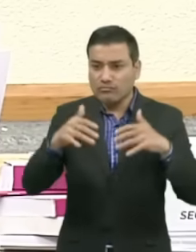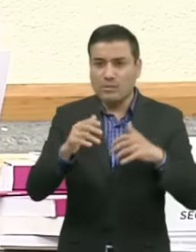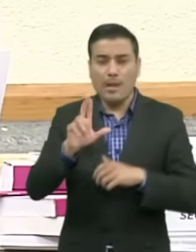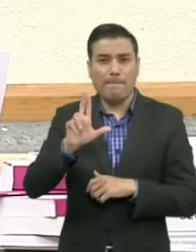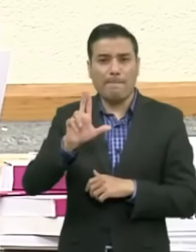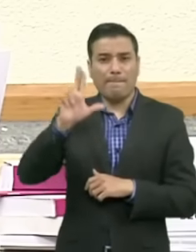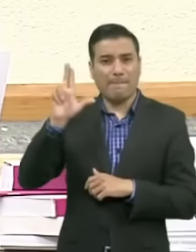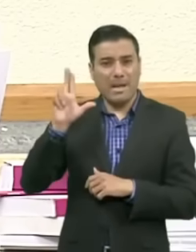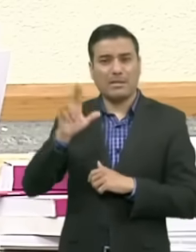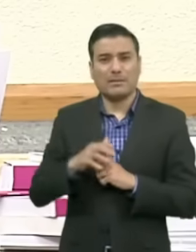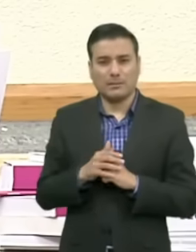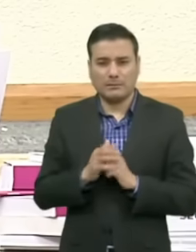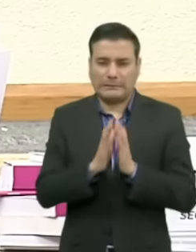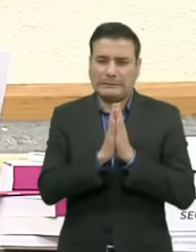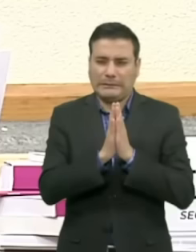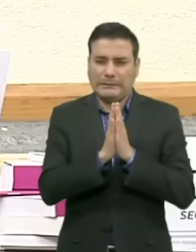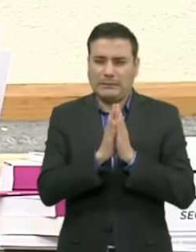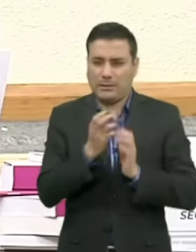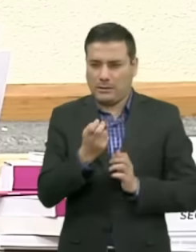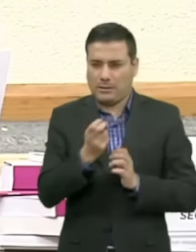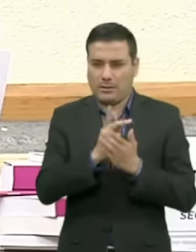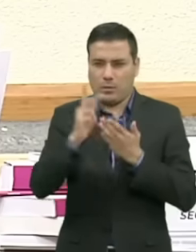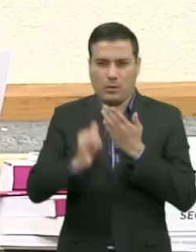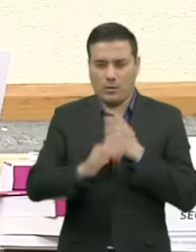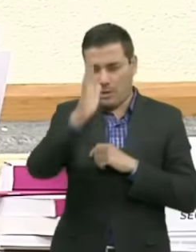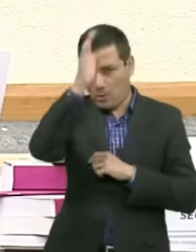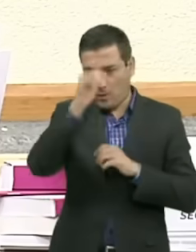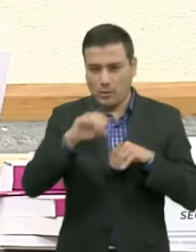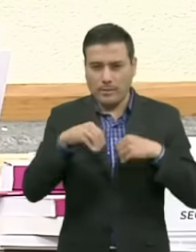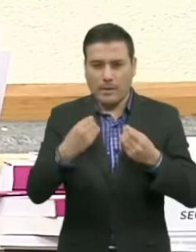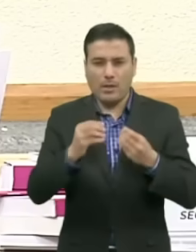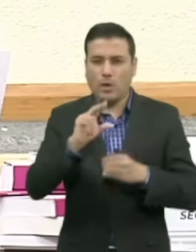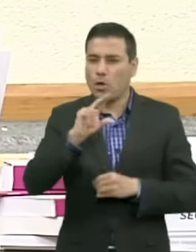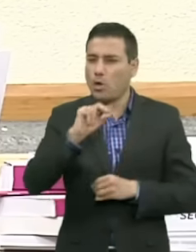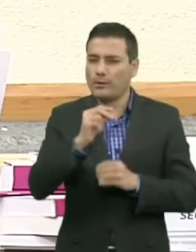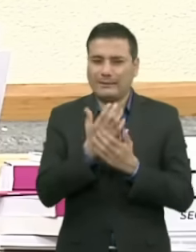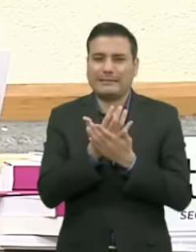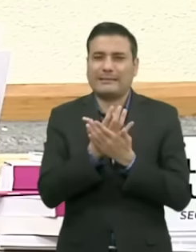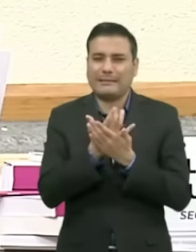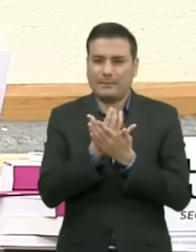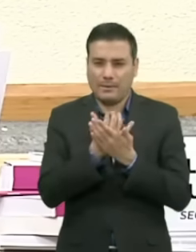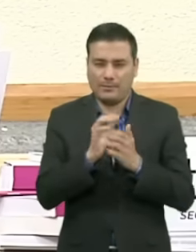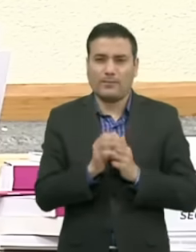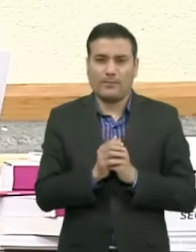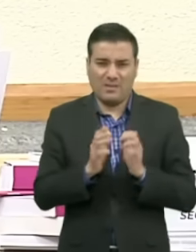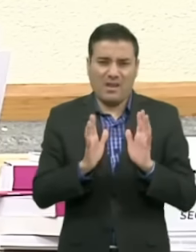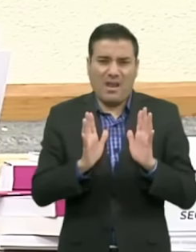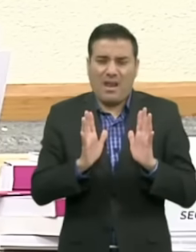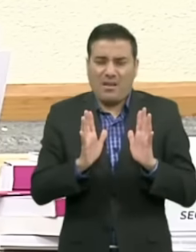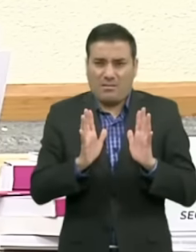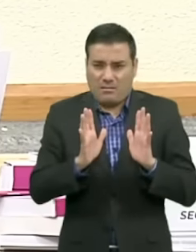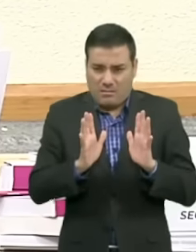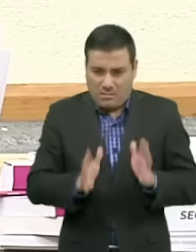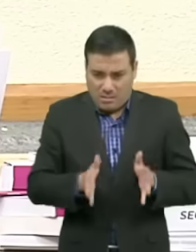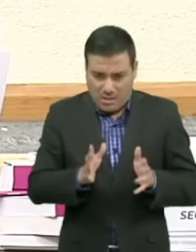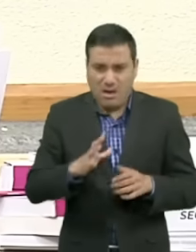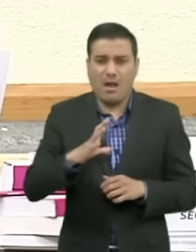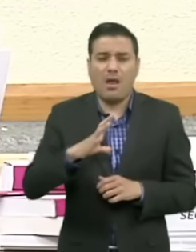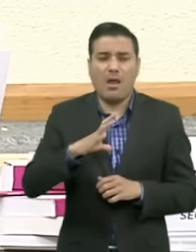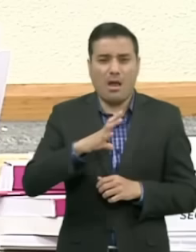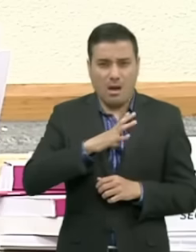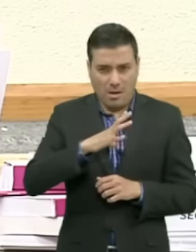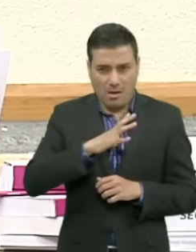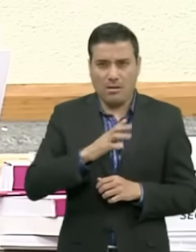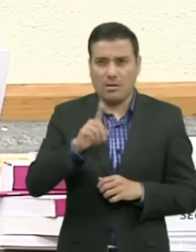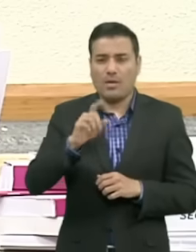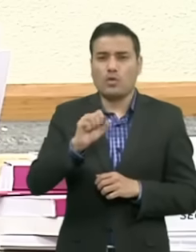martes, a que no lo presentáramos, que esperáramos, que había una acción, una consulta establecida en